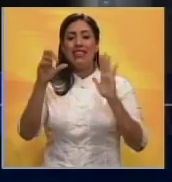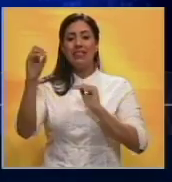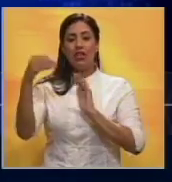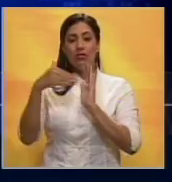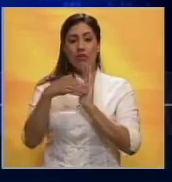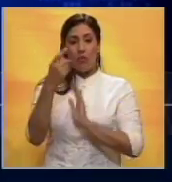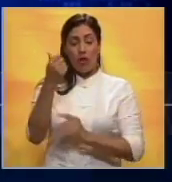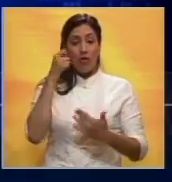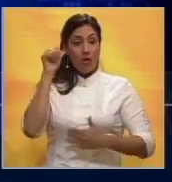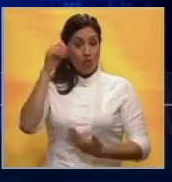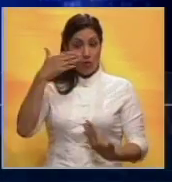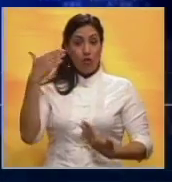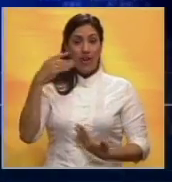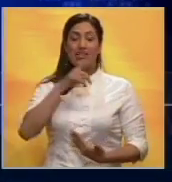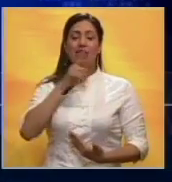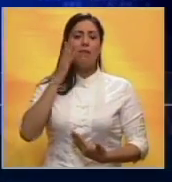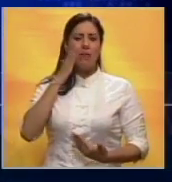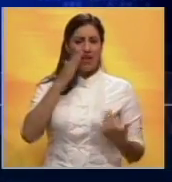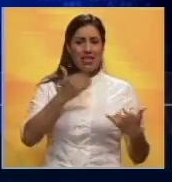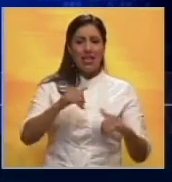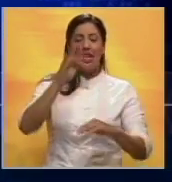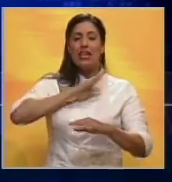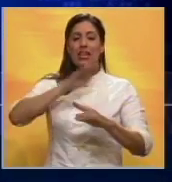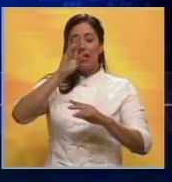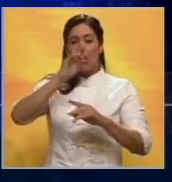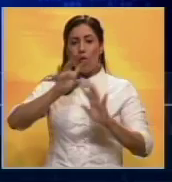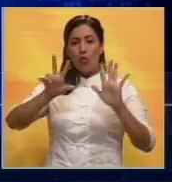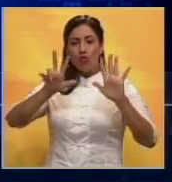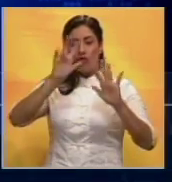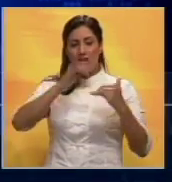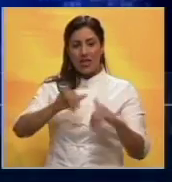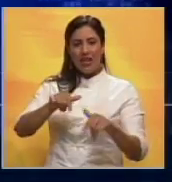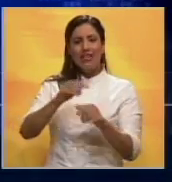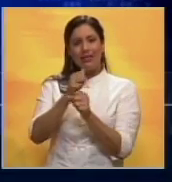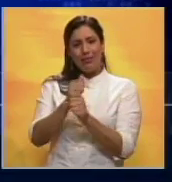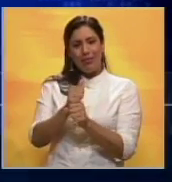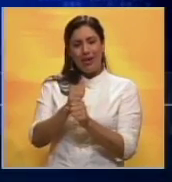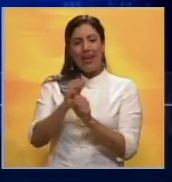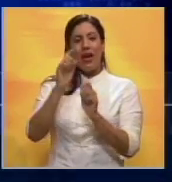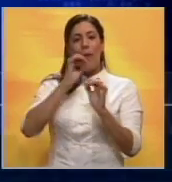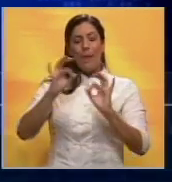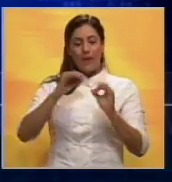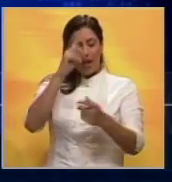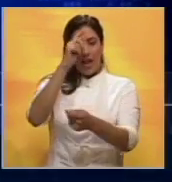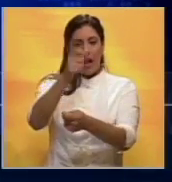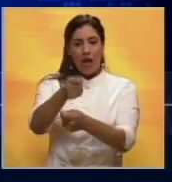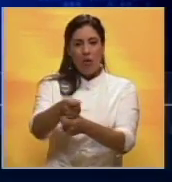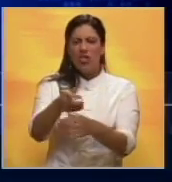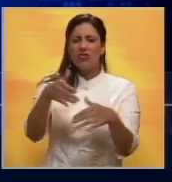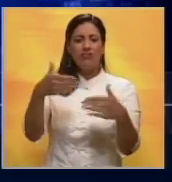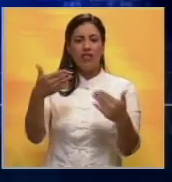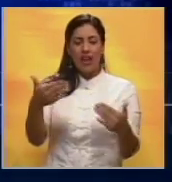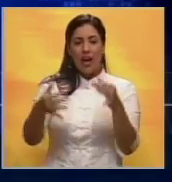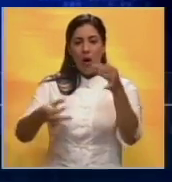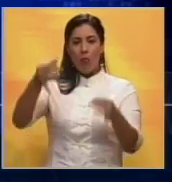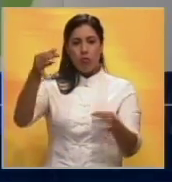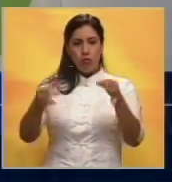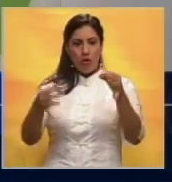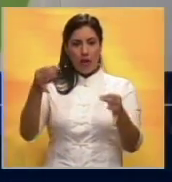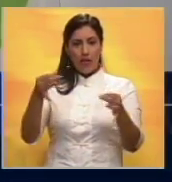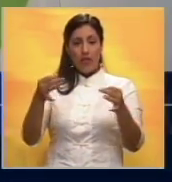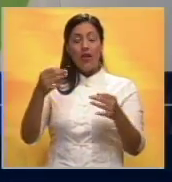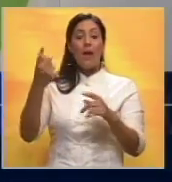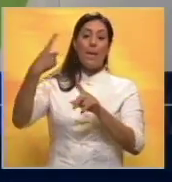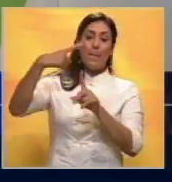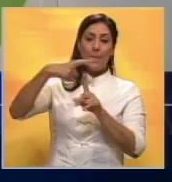bolívares la víctima era madre de una niña de 8 años y estaba esperando el acto de grado para recibir el título de abogada